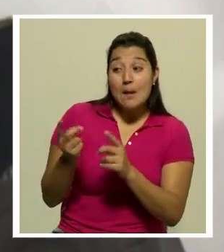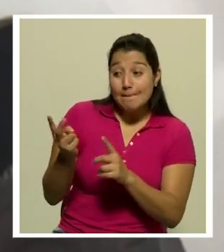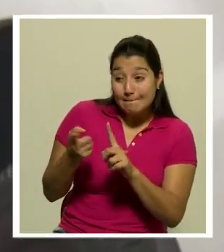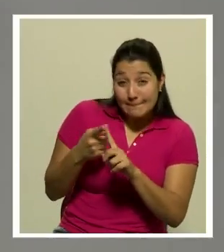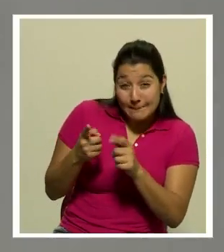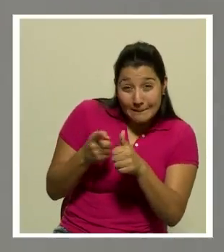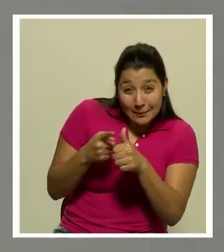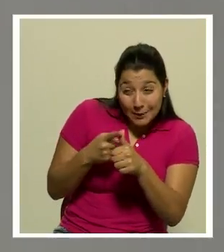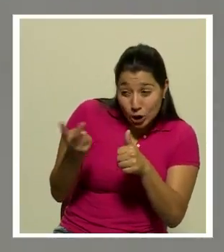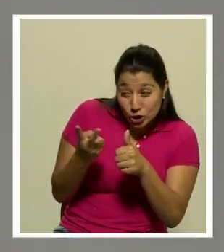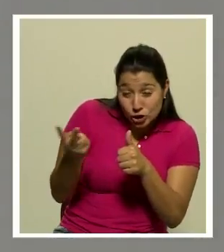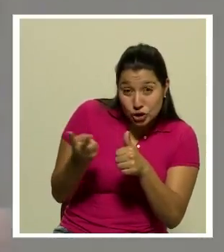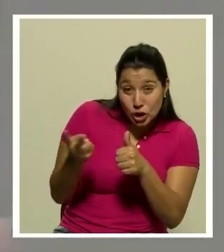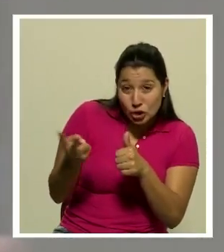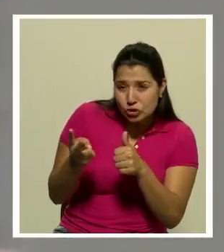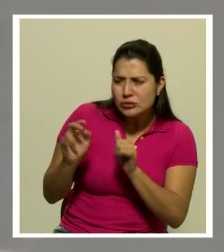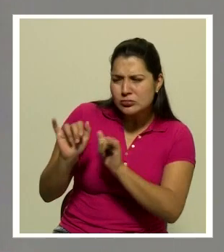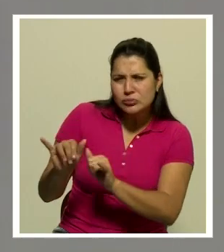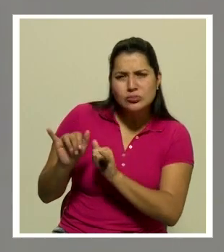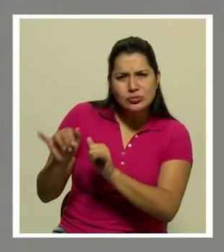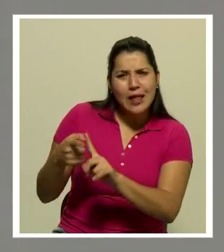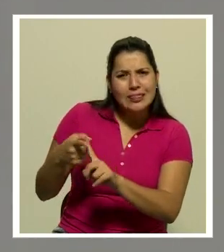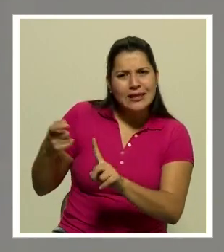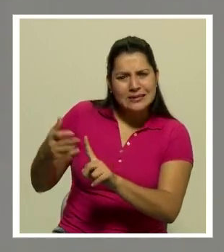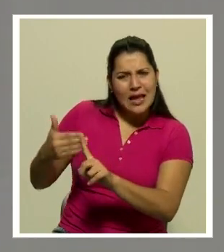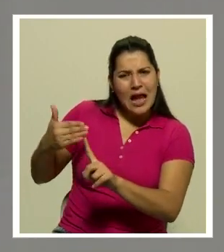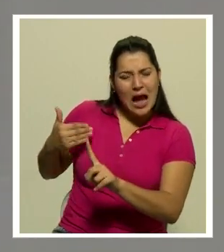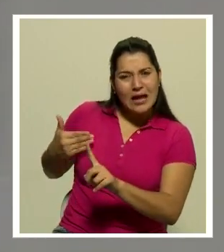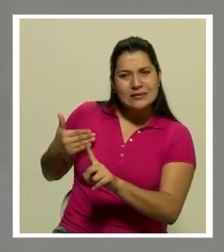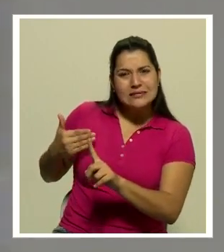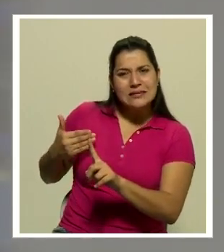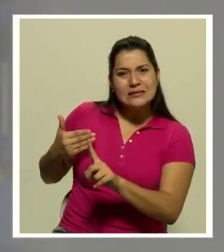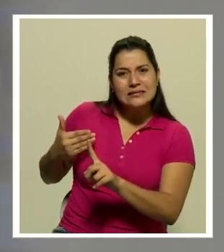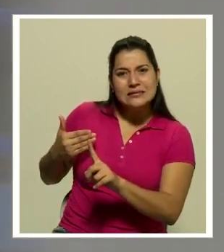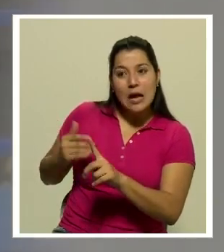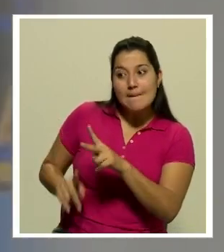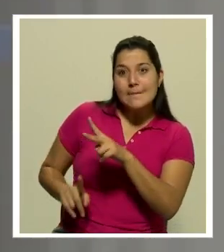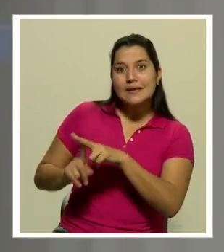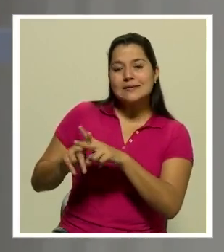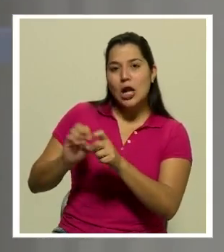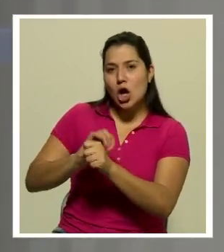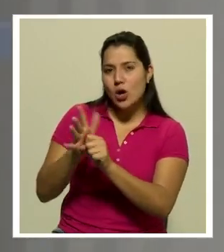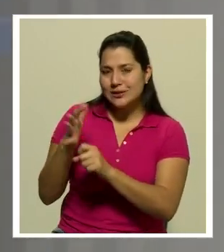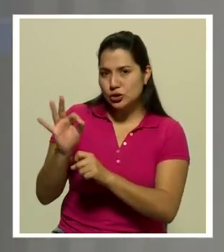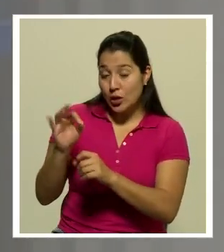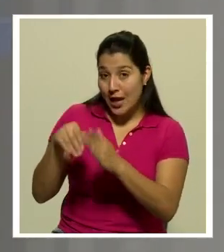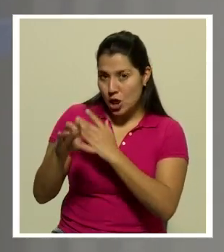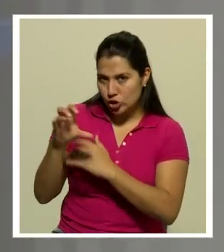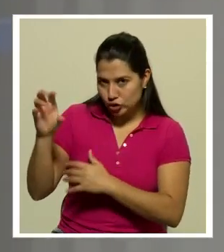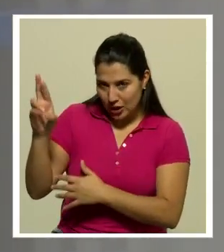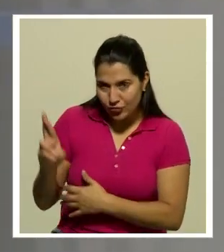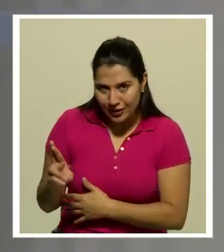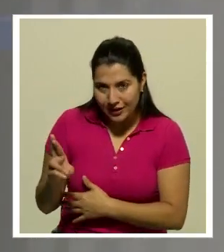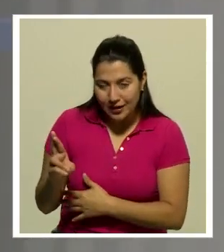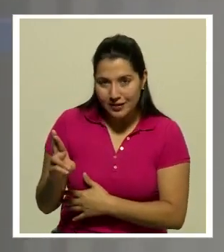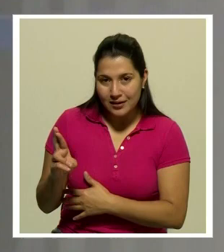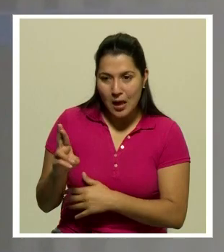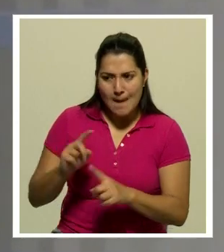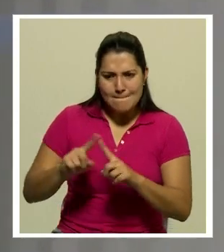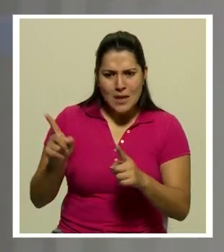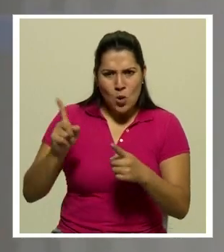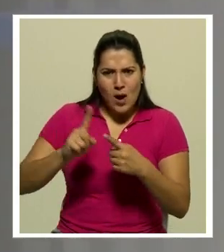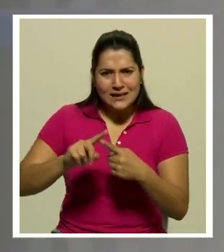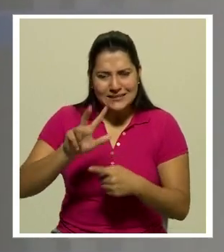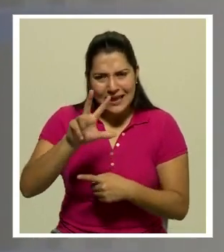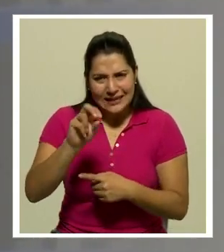se encontraban en este centro desde antes que se detectara el COVID en el país. Es hasta el 30 de abril que comenzaron a percibir los